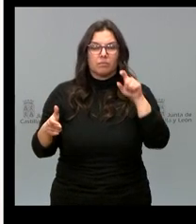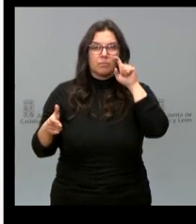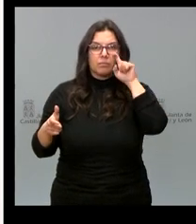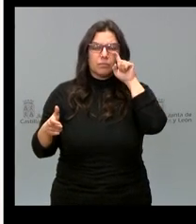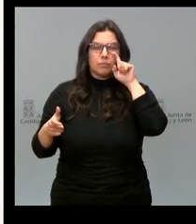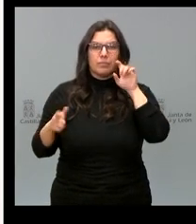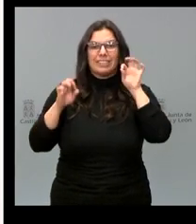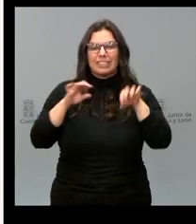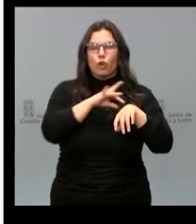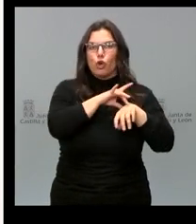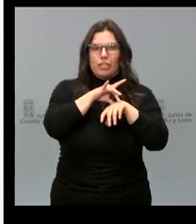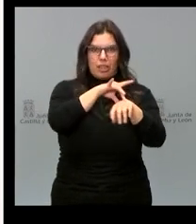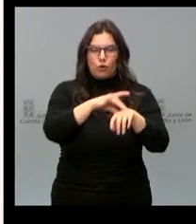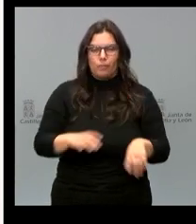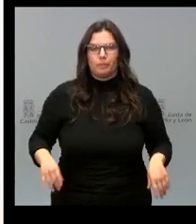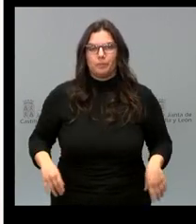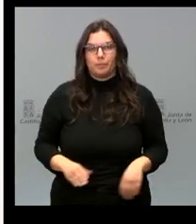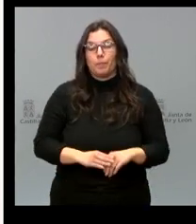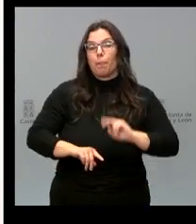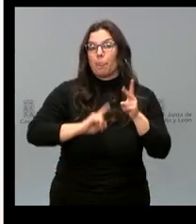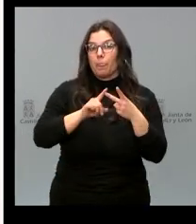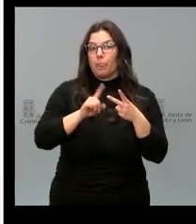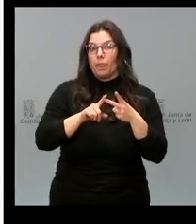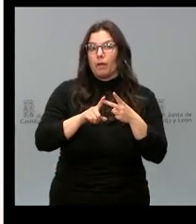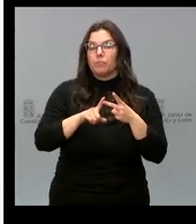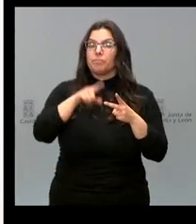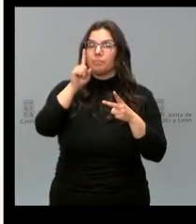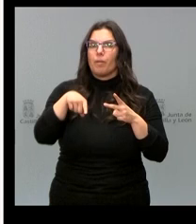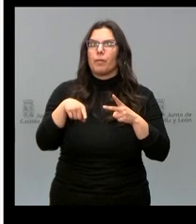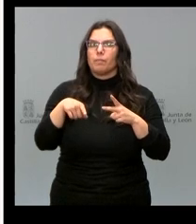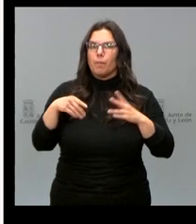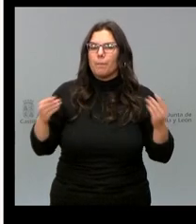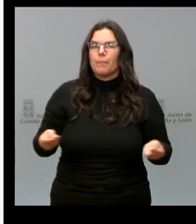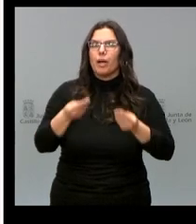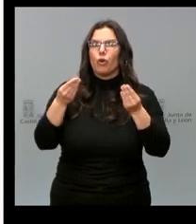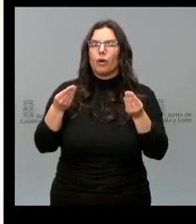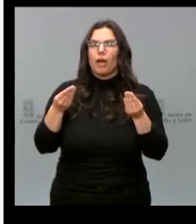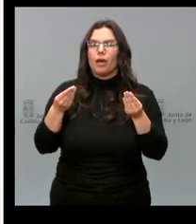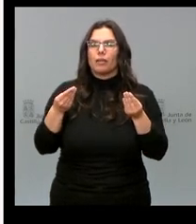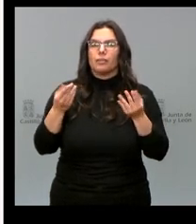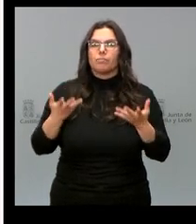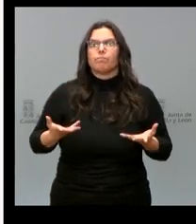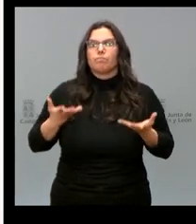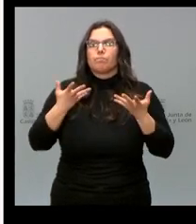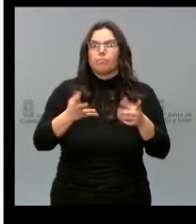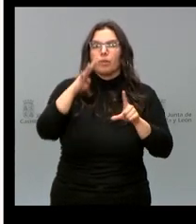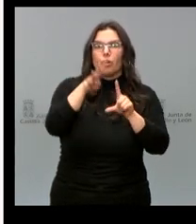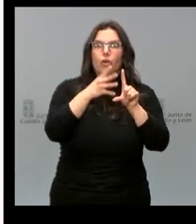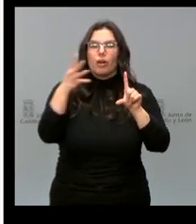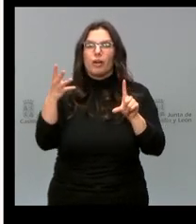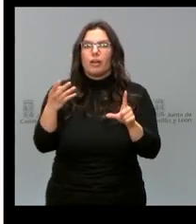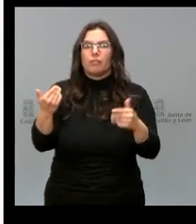de orientación. En segundo lugar, también vamos a mejorar la disponibilidad horaria de los coordinadores